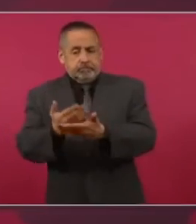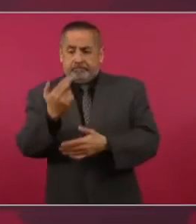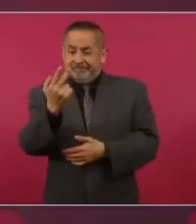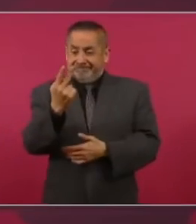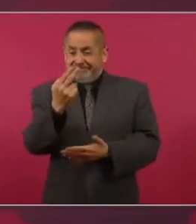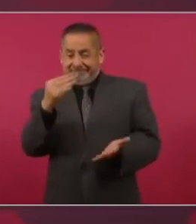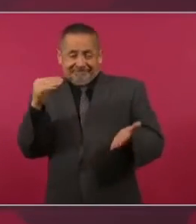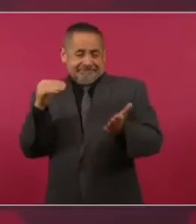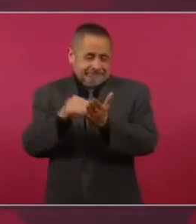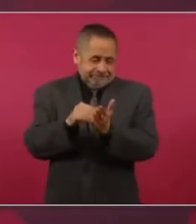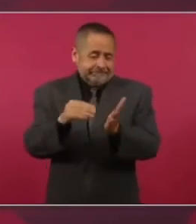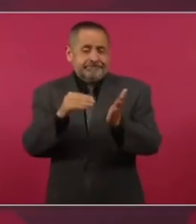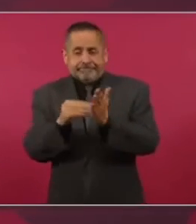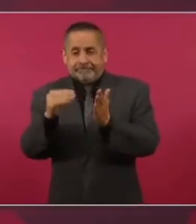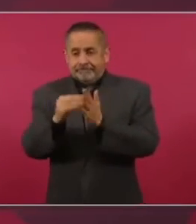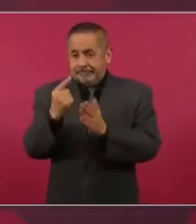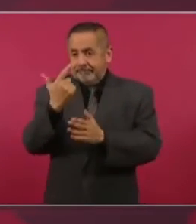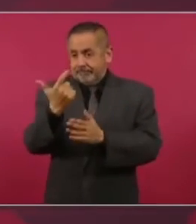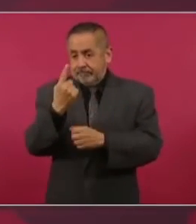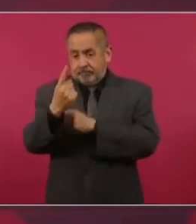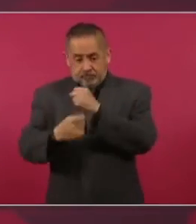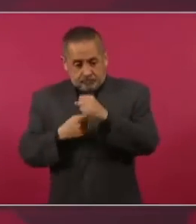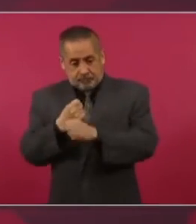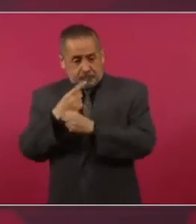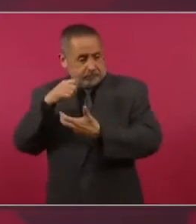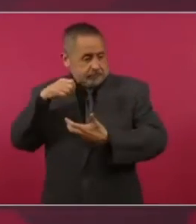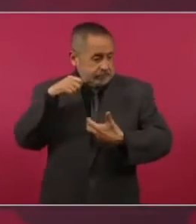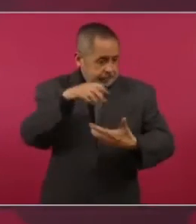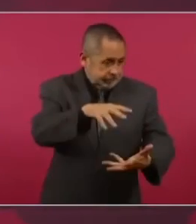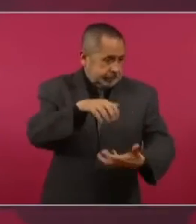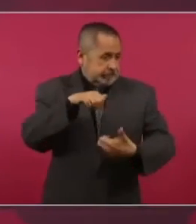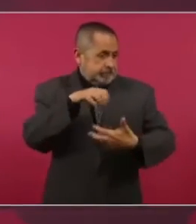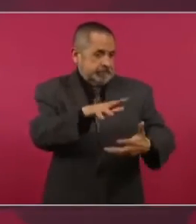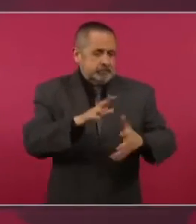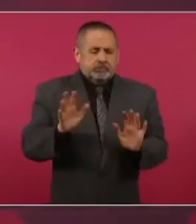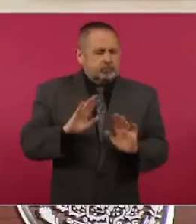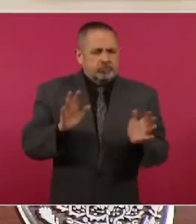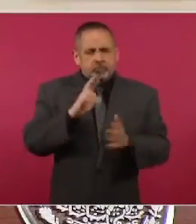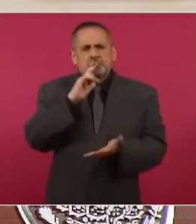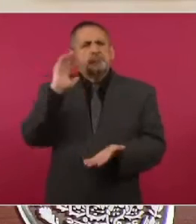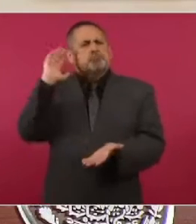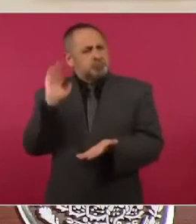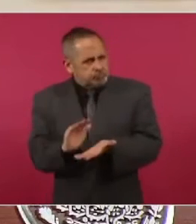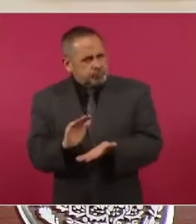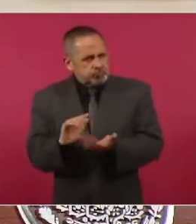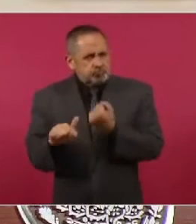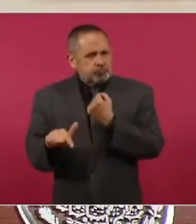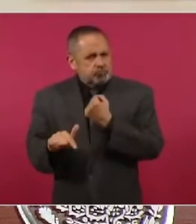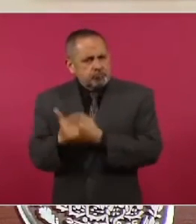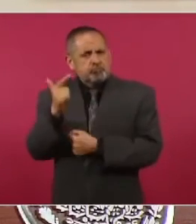pesos al año, se ejercieran 12,